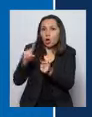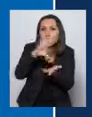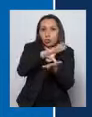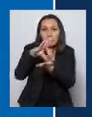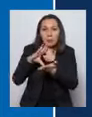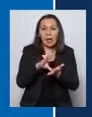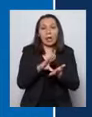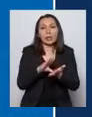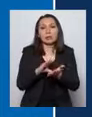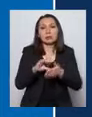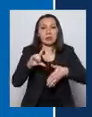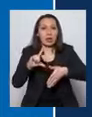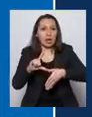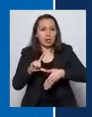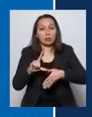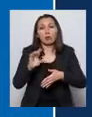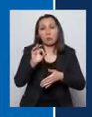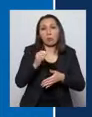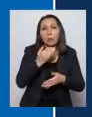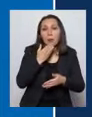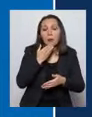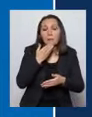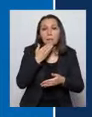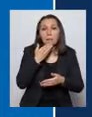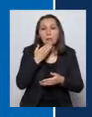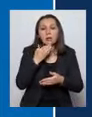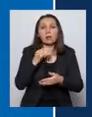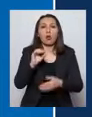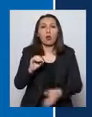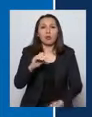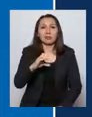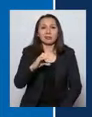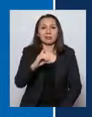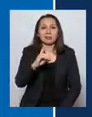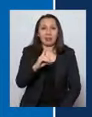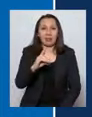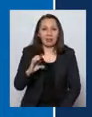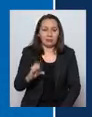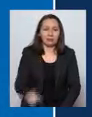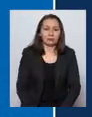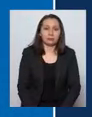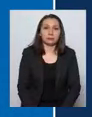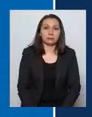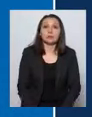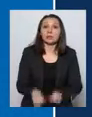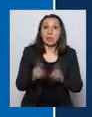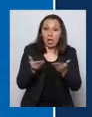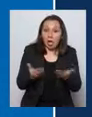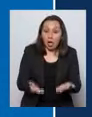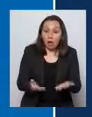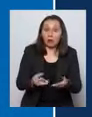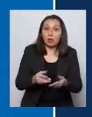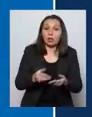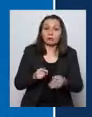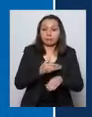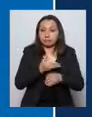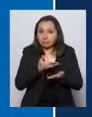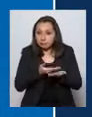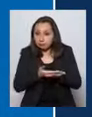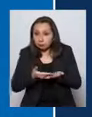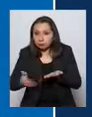naciones tanto latinoamericanas como de la usb mantenemos en este momento para el